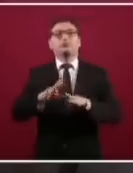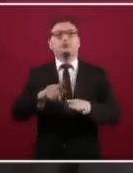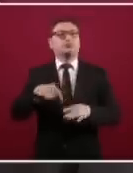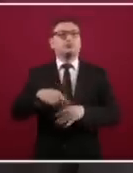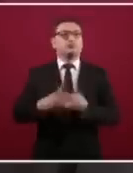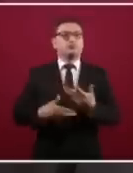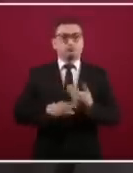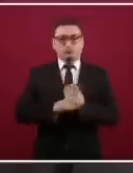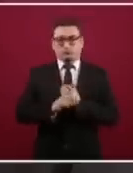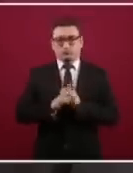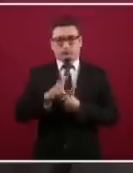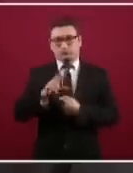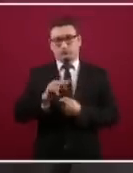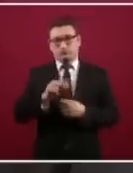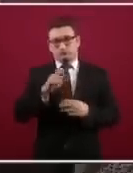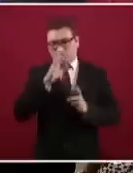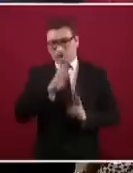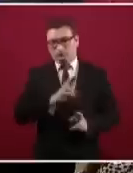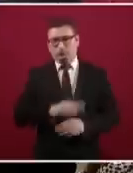debido proceso.